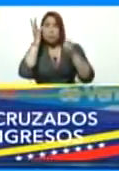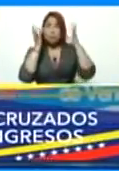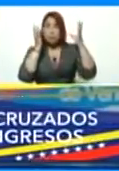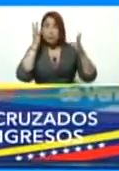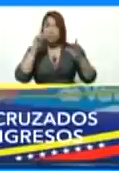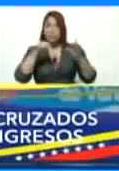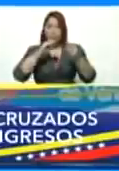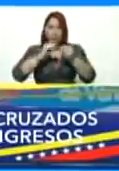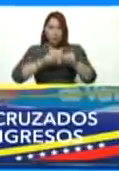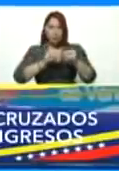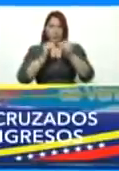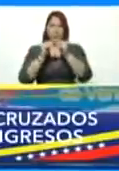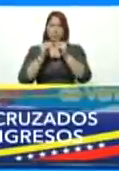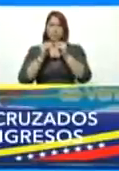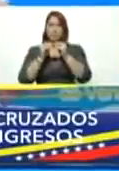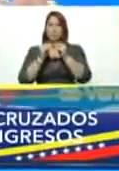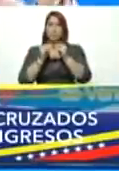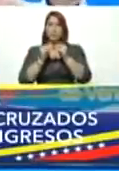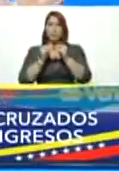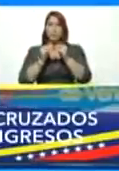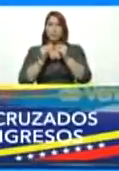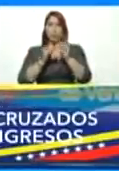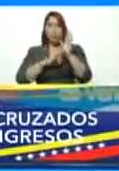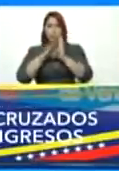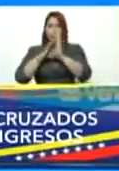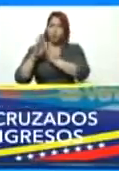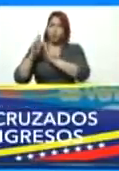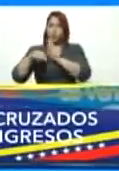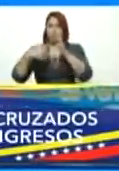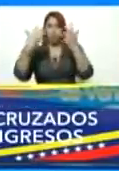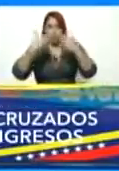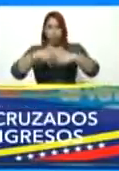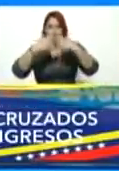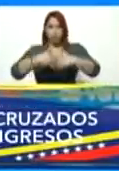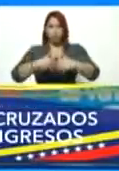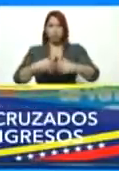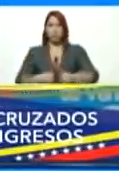artesanía emprendimientos pre industriales